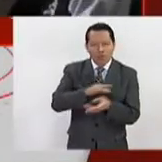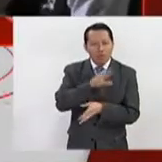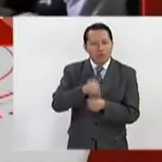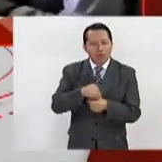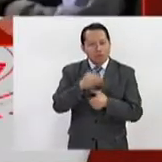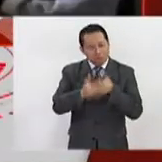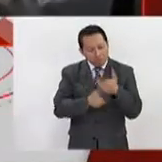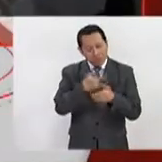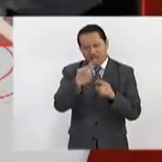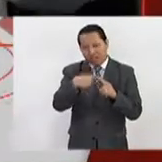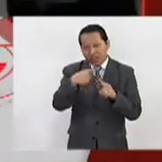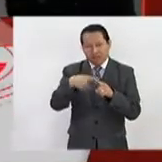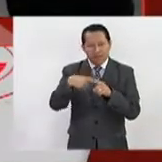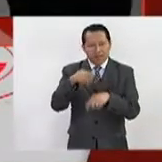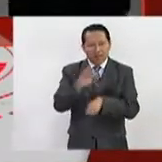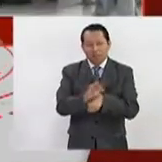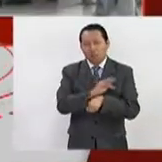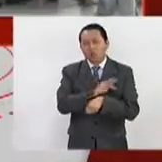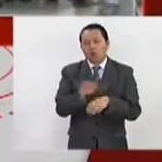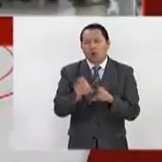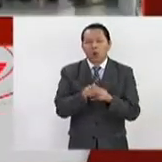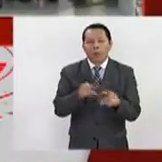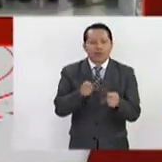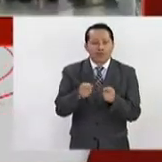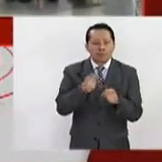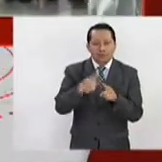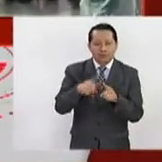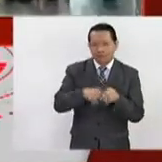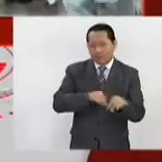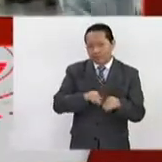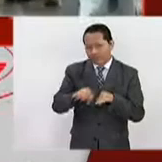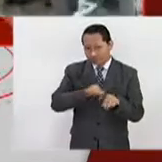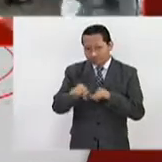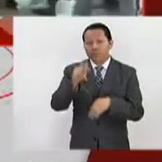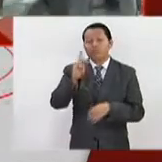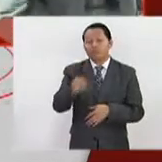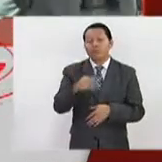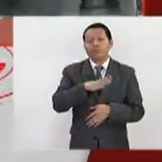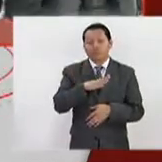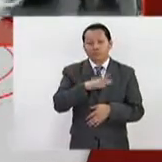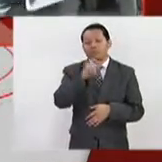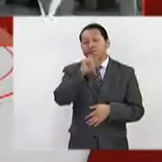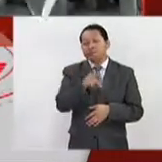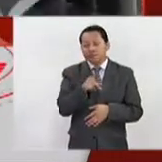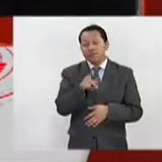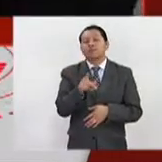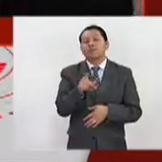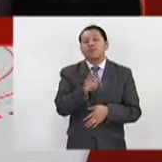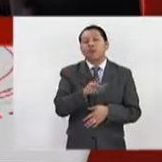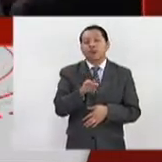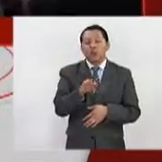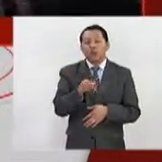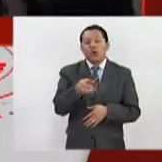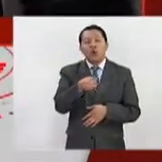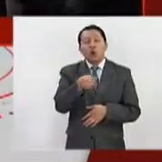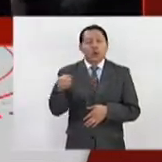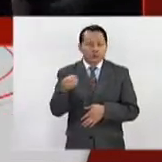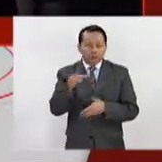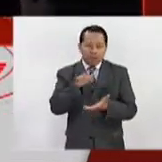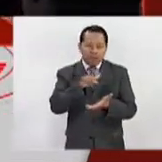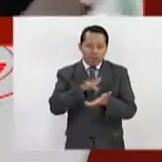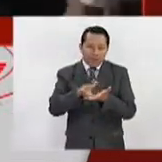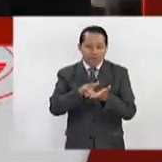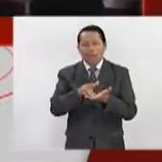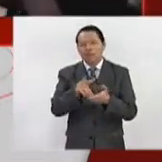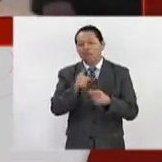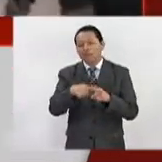brinda ciertas facilidades para realizar gestiones y labores, de tal manera que las organizaciones actualmente apoyan a un aspirante